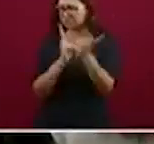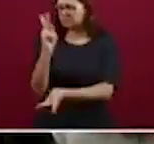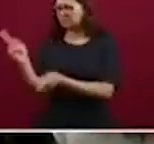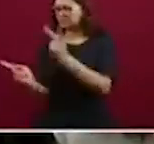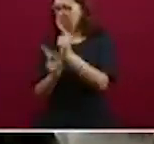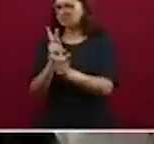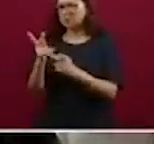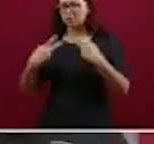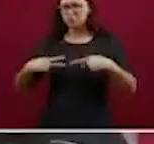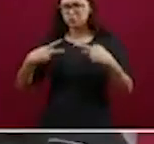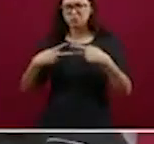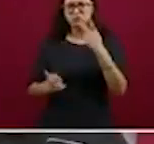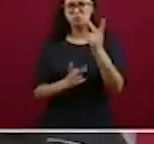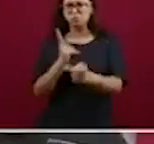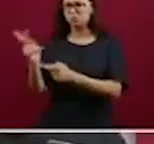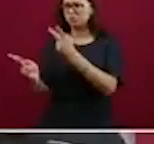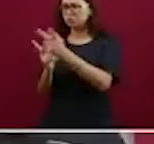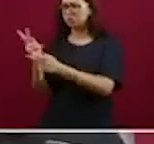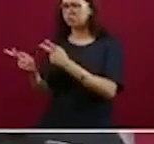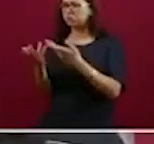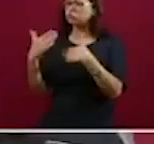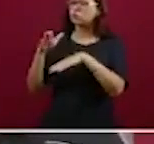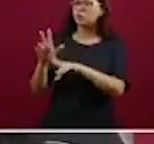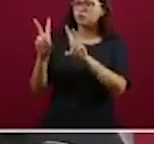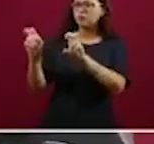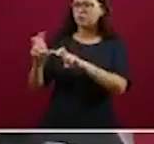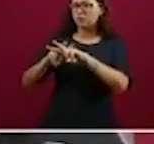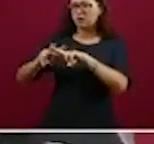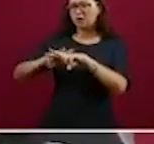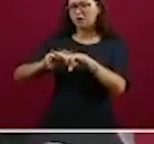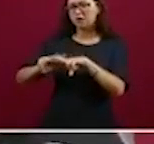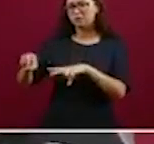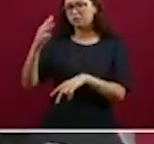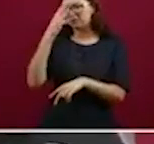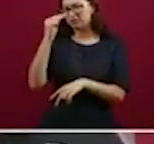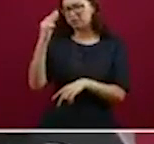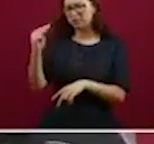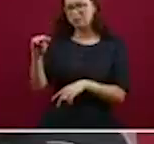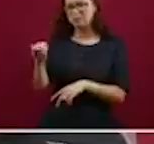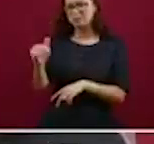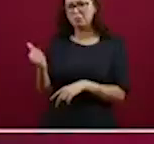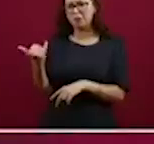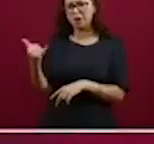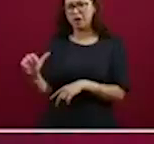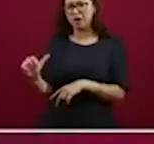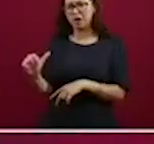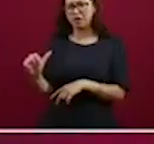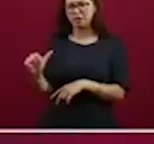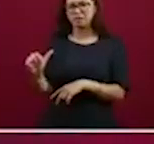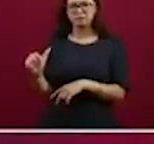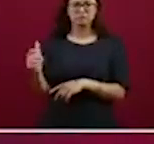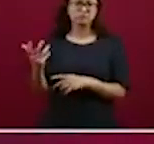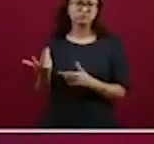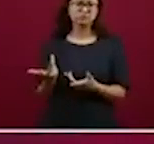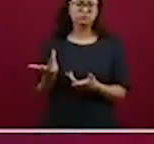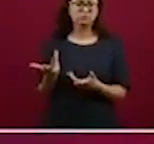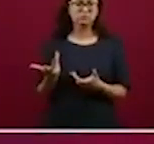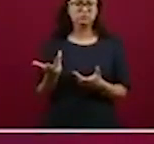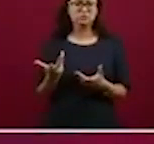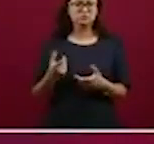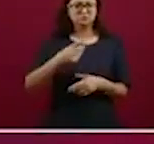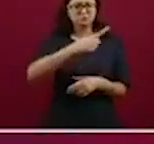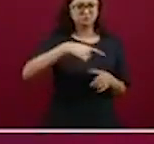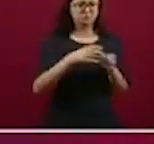28 al 29 de junio en osaka japón adelantó que su representación asistirá el canciller marcelo ebrard y el secretario